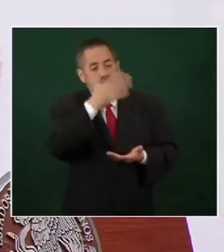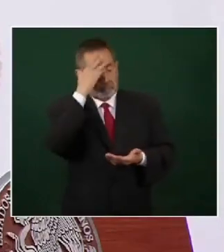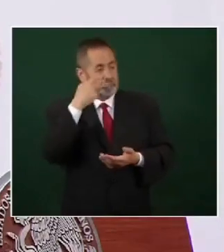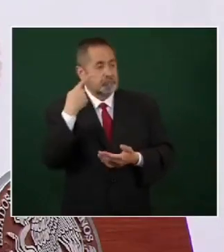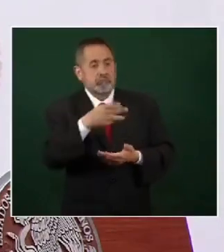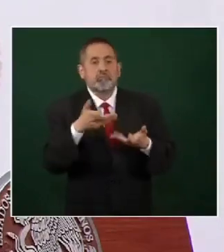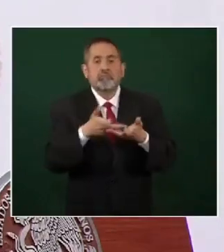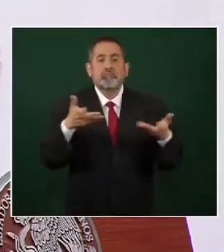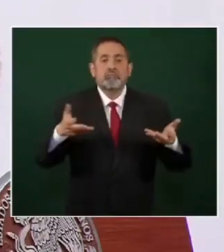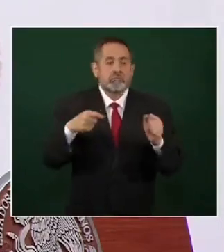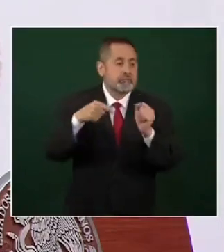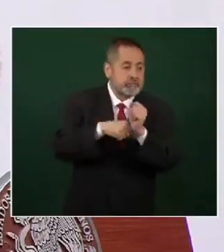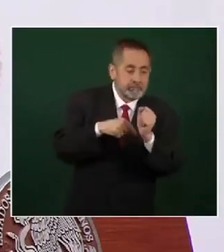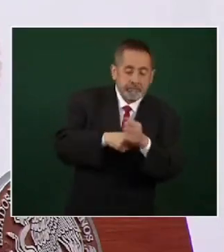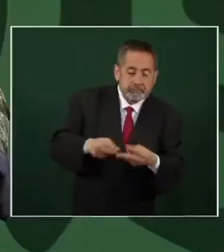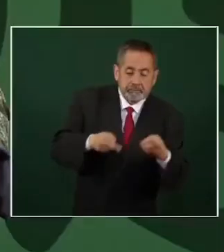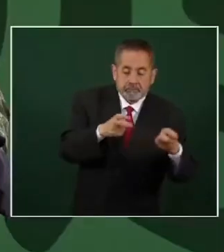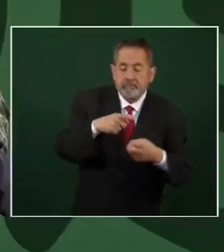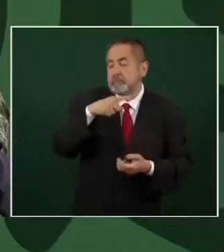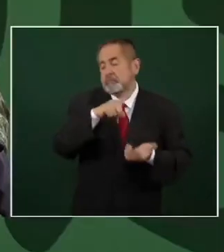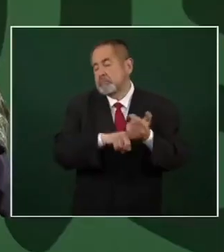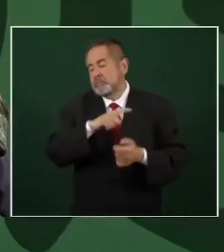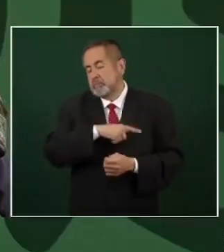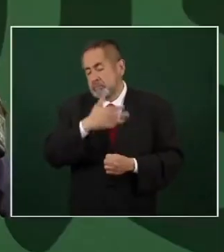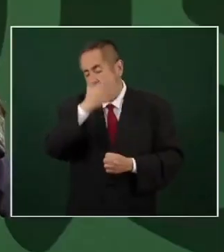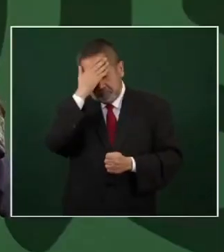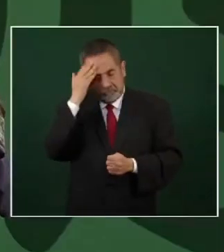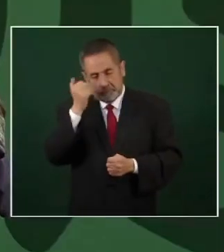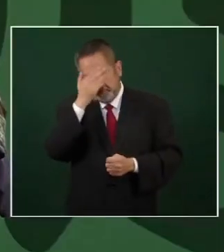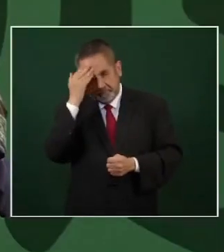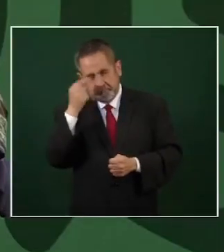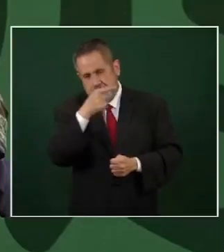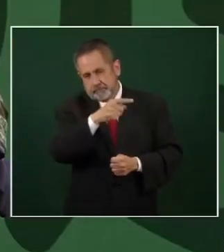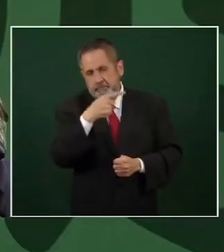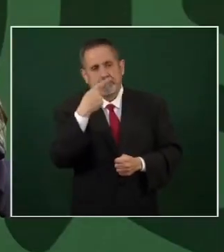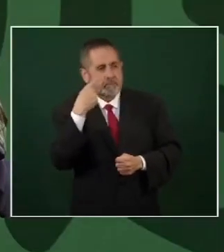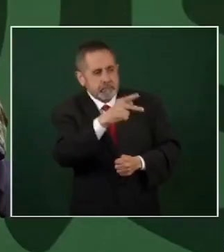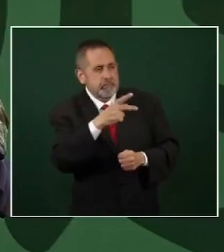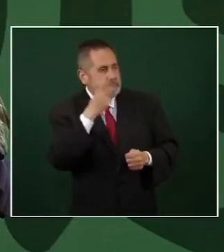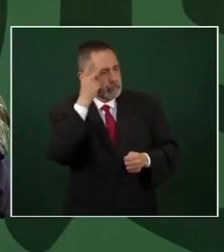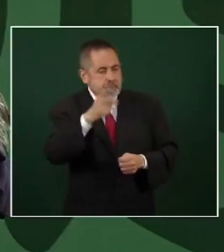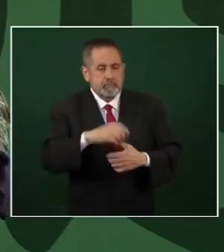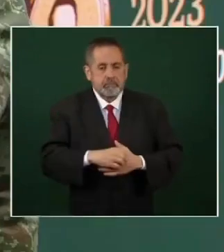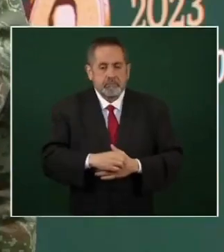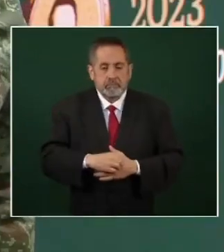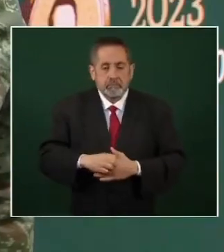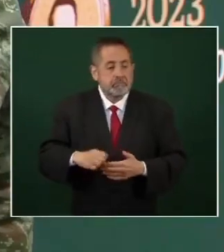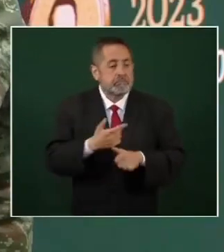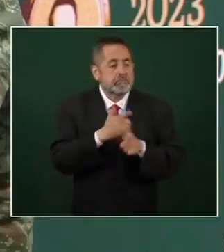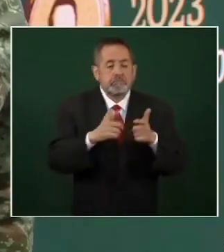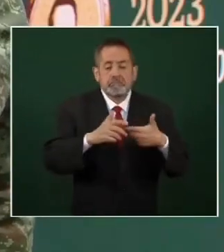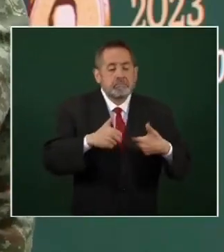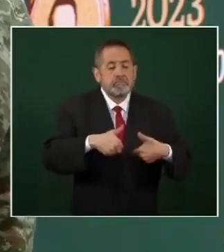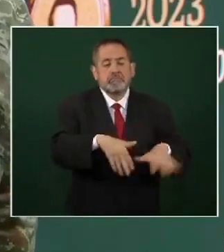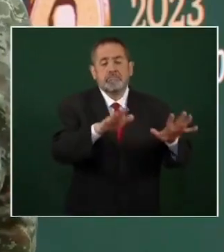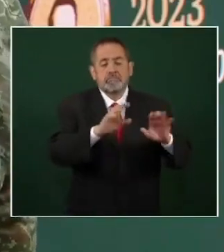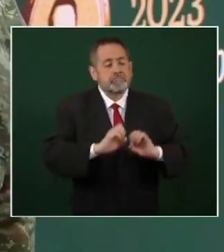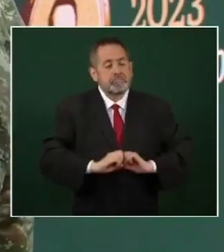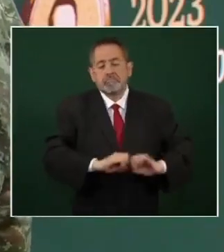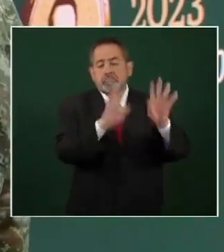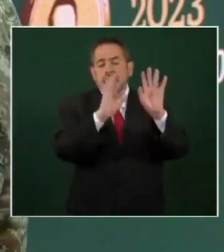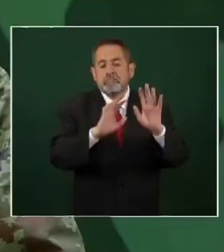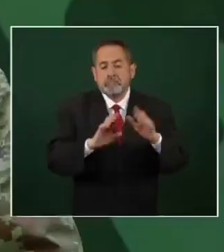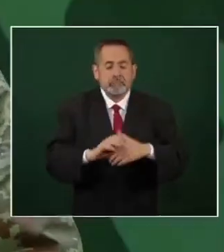a cabo esa actividad ilícita en el terreno de su propiedad, y lo dejó en